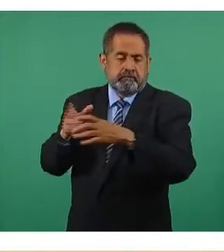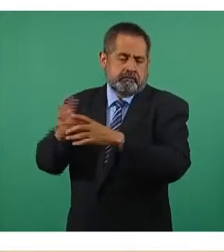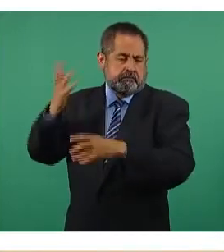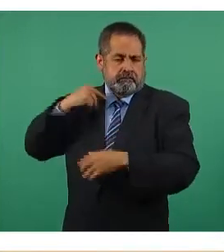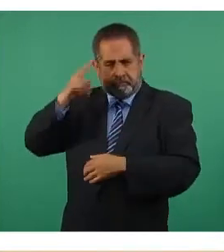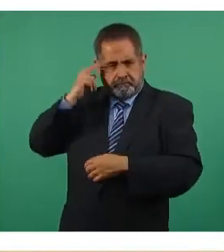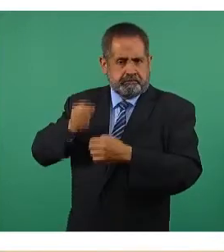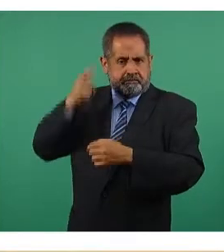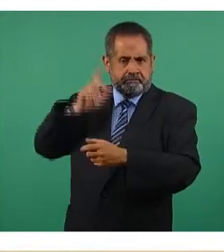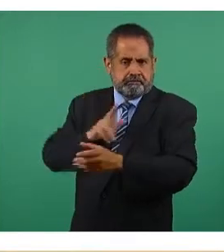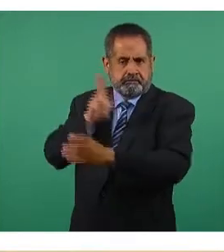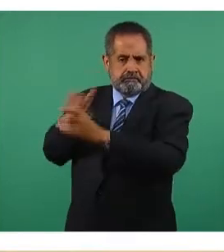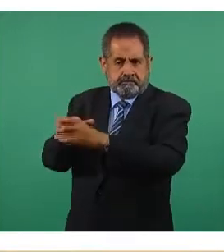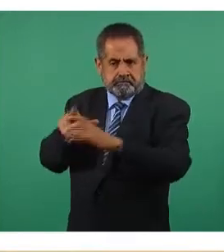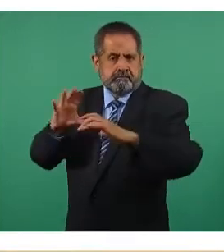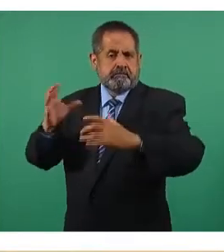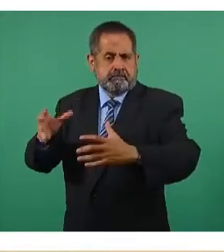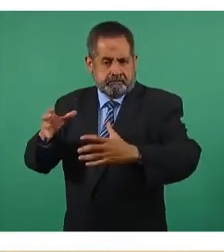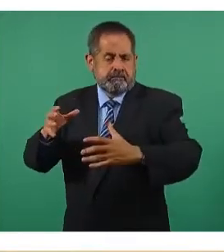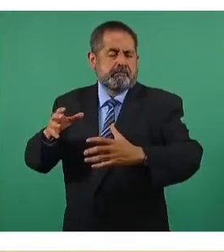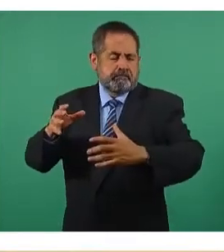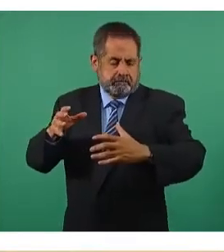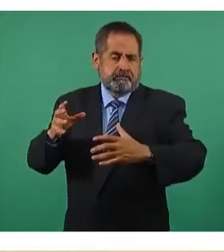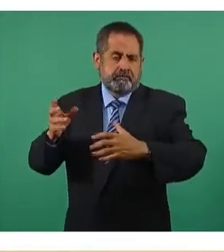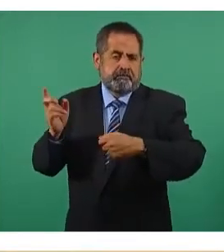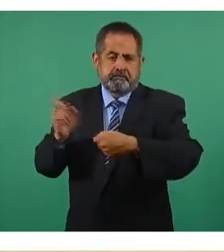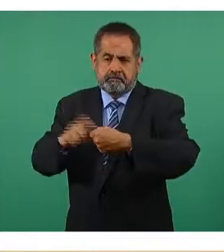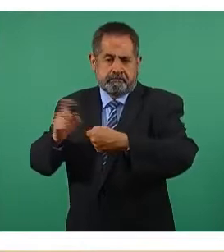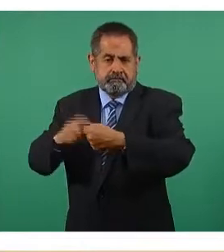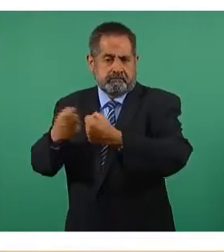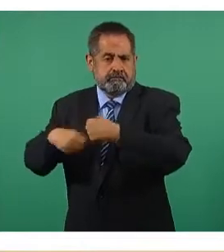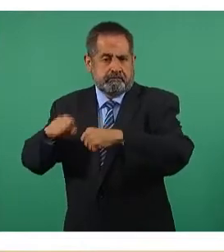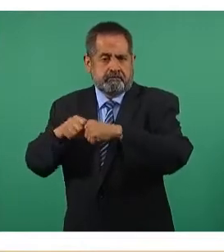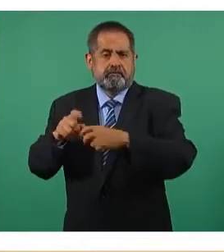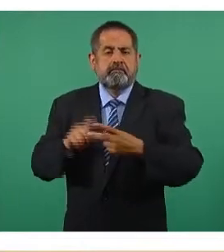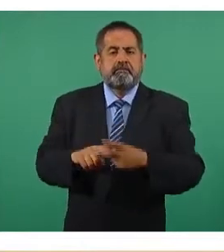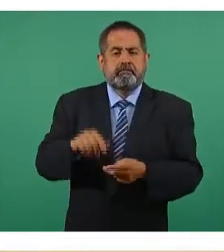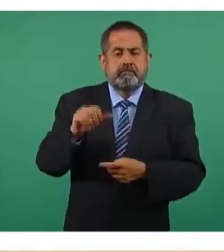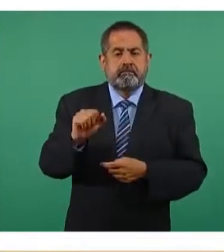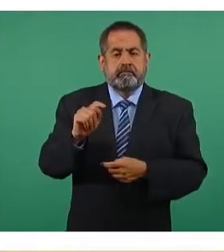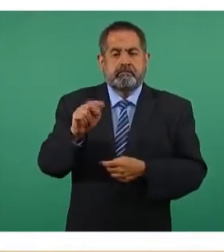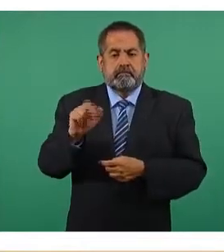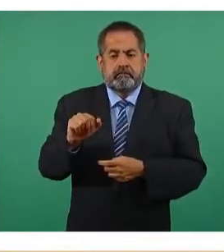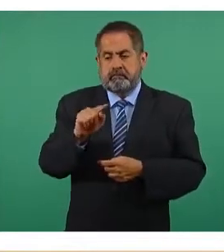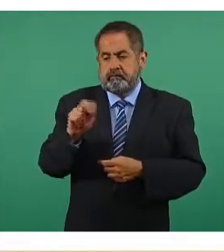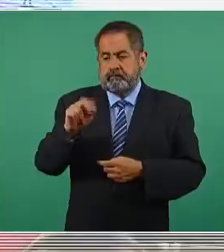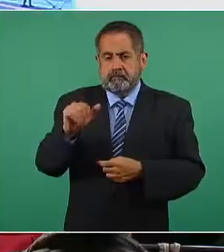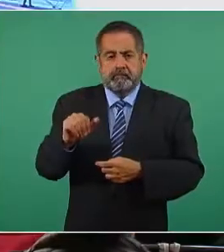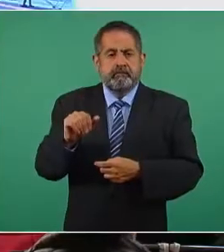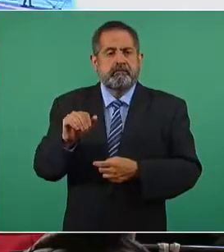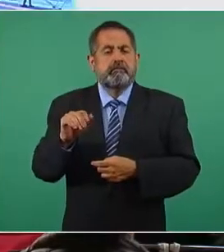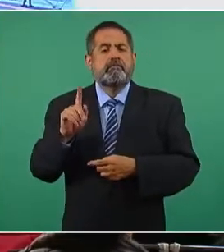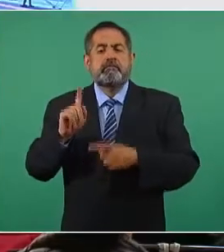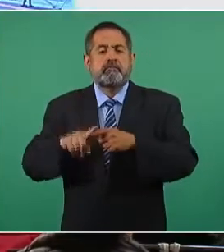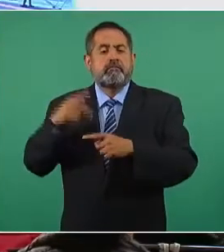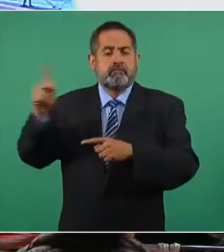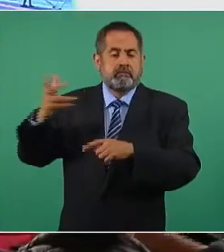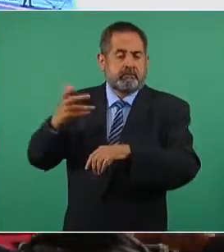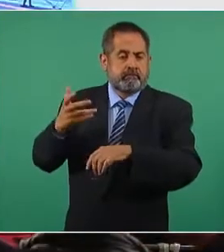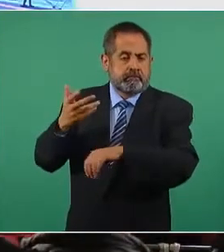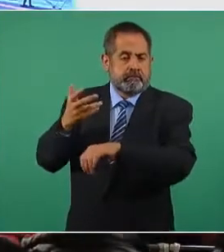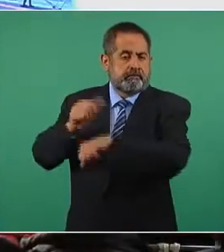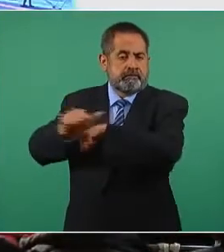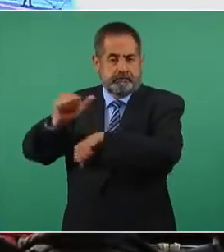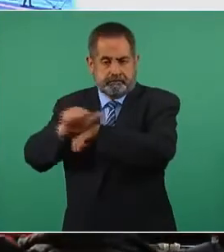principio, y las que tenemos de AstraZeneca, que son las hechas en Argentina, es la sustancia